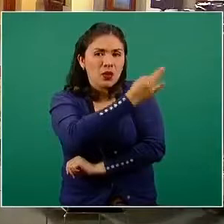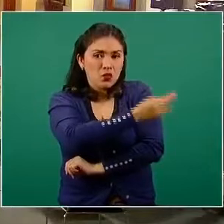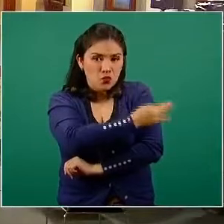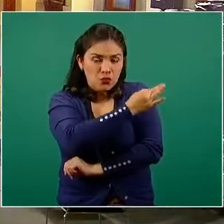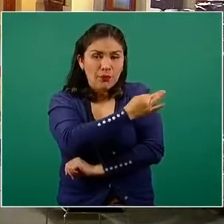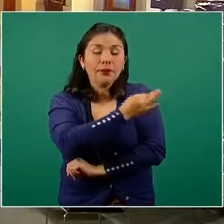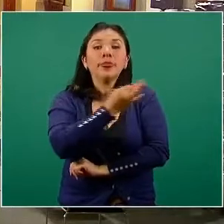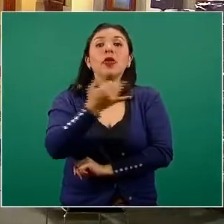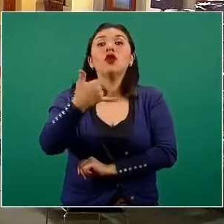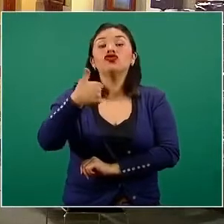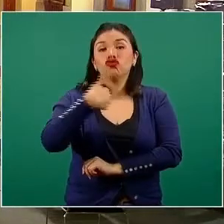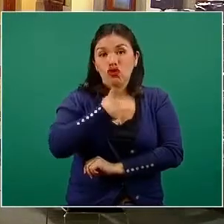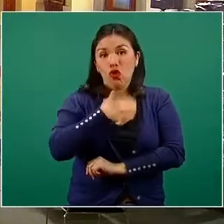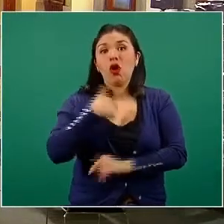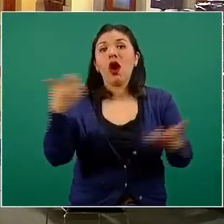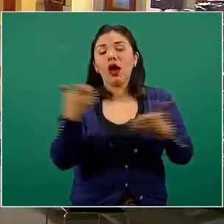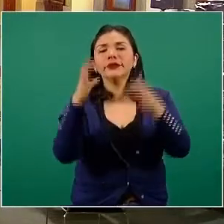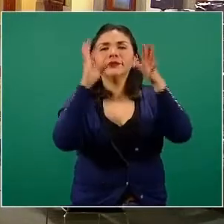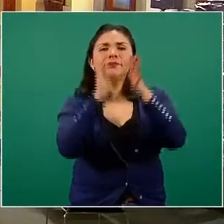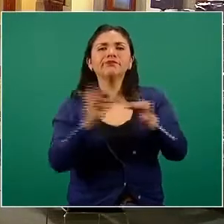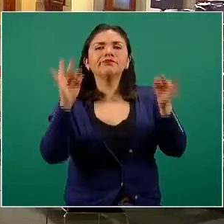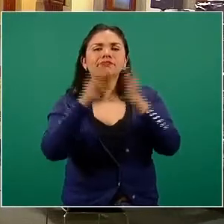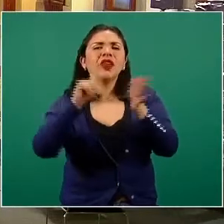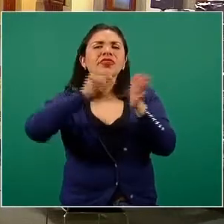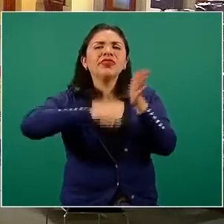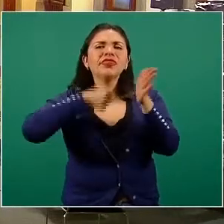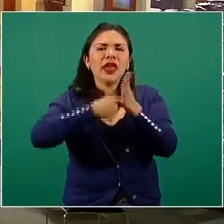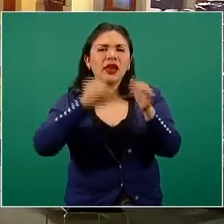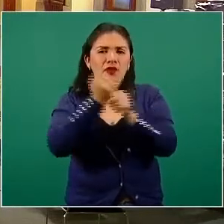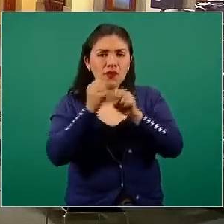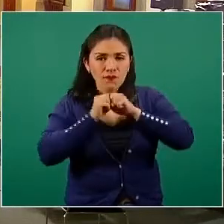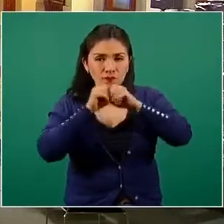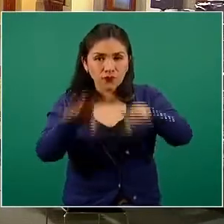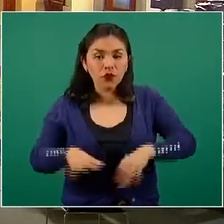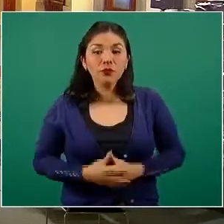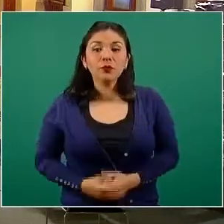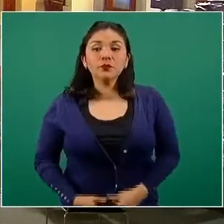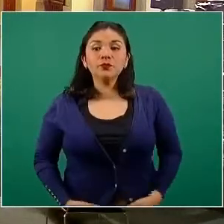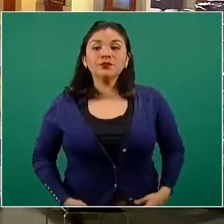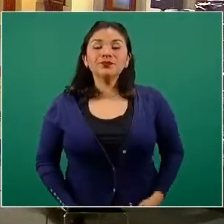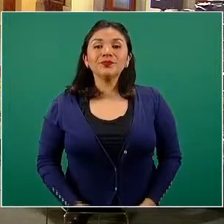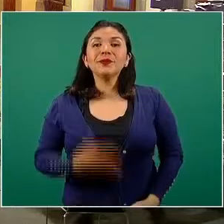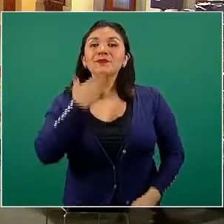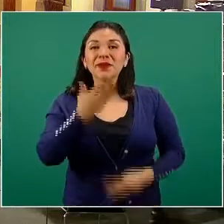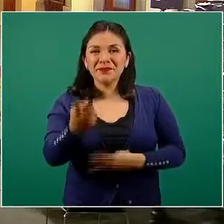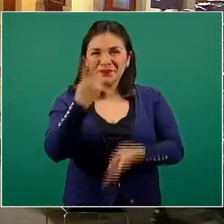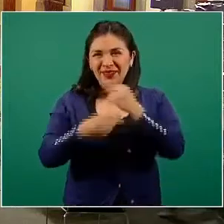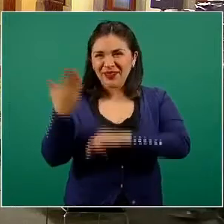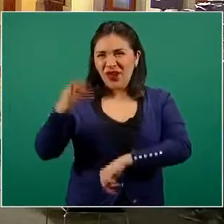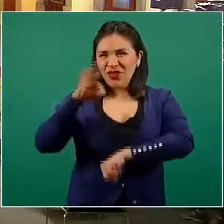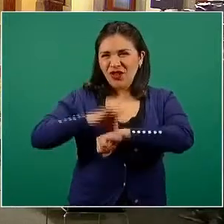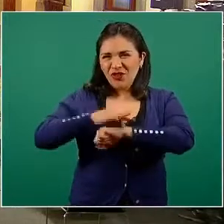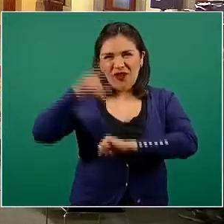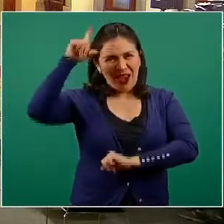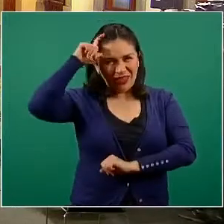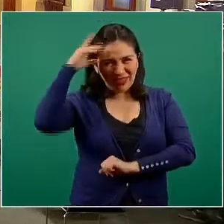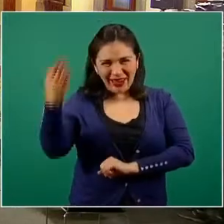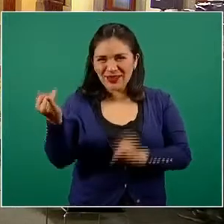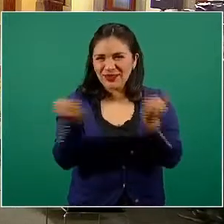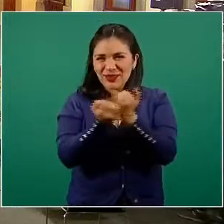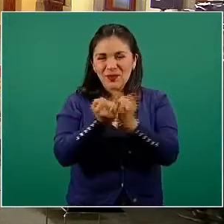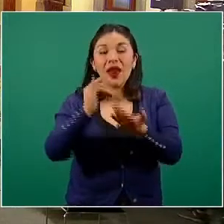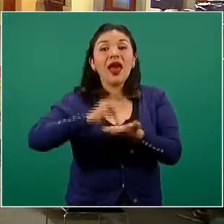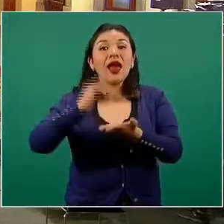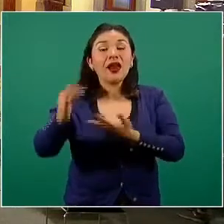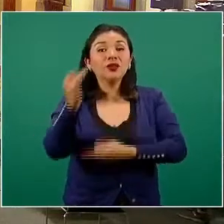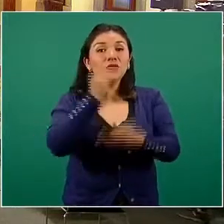y presentaré yo el informe técnico. Entonces, pues bienvenido el doctor López-Gatell también. Muchas gracias